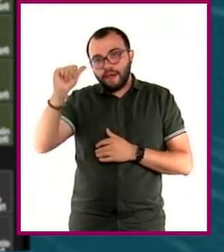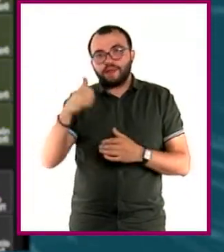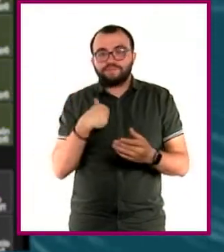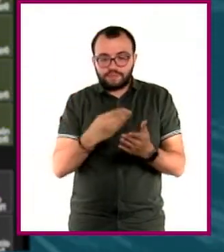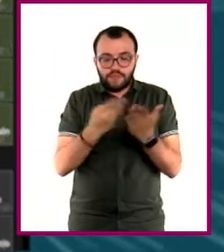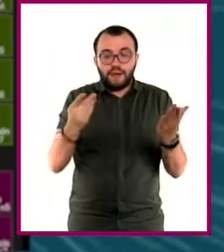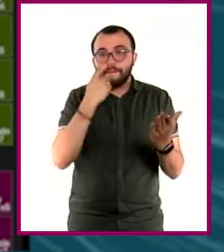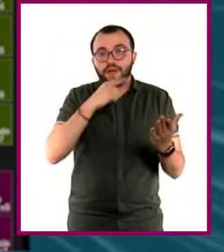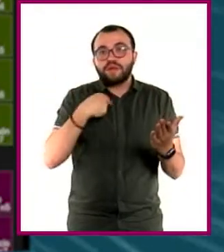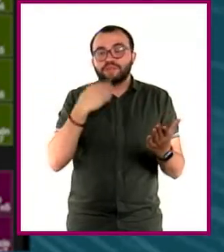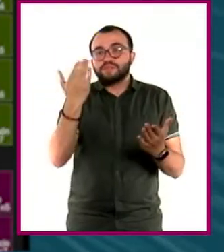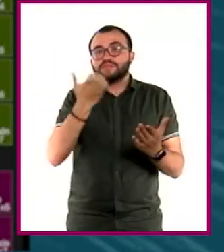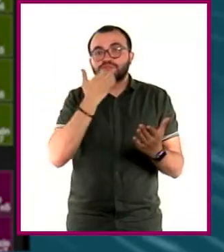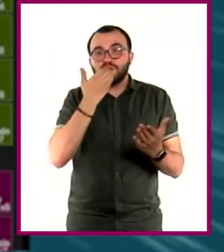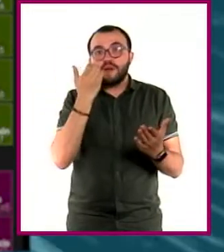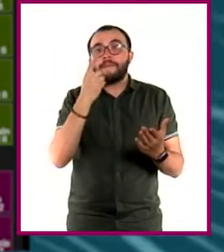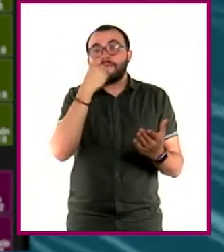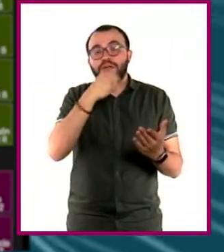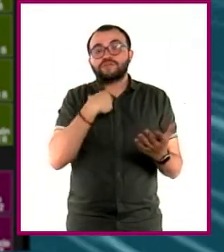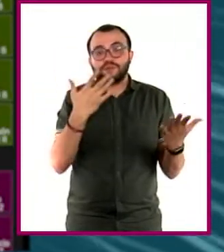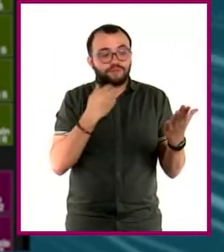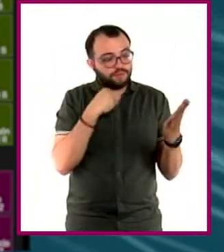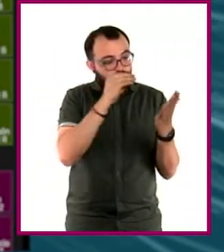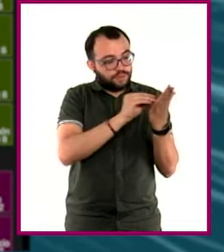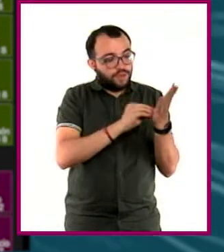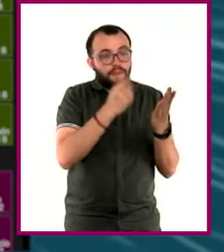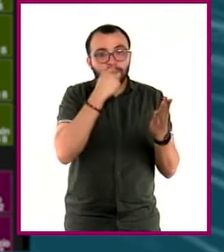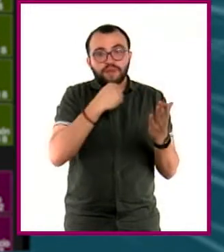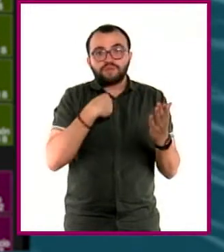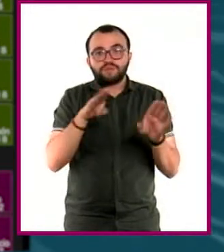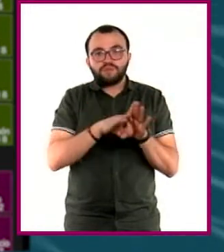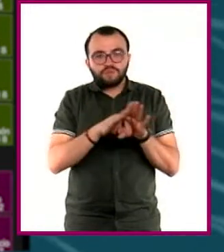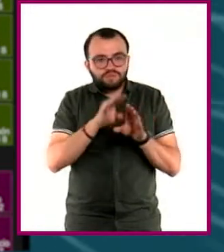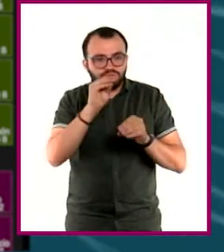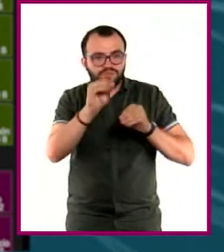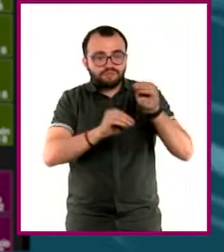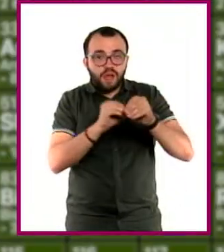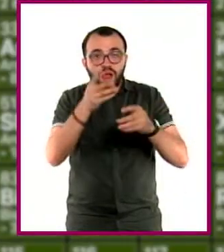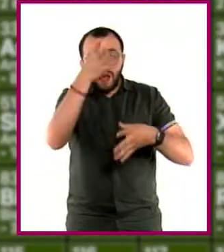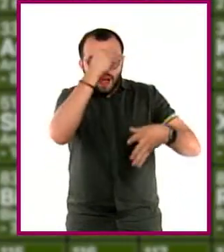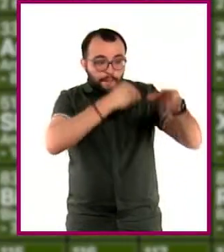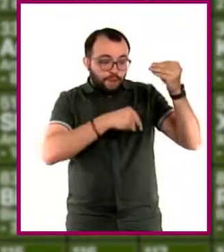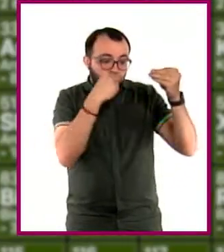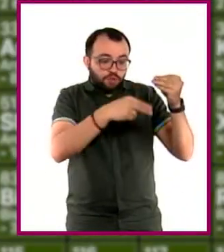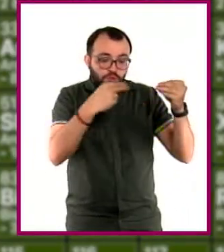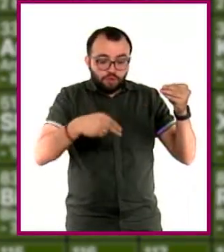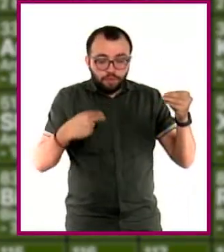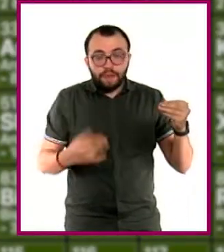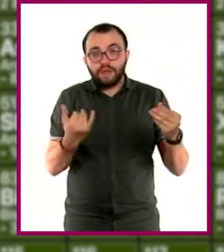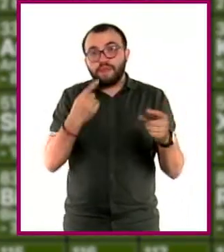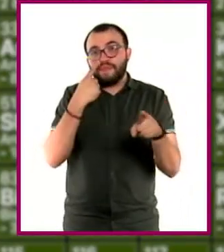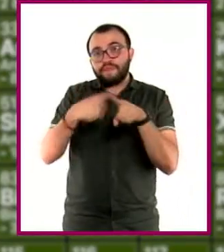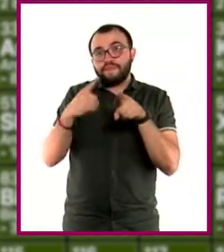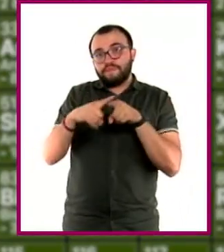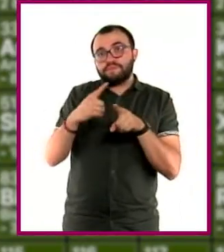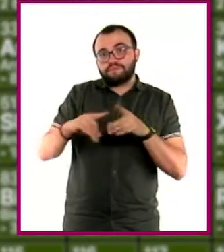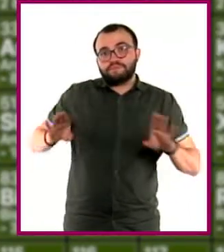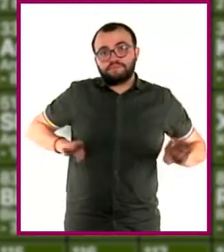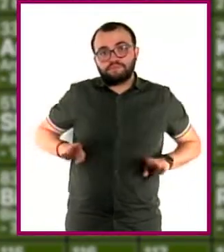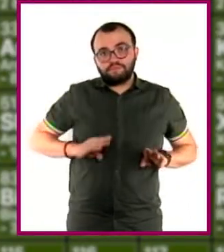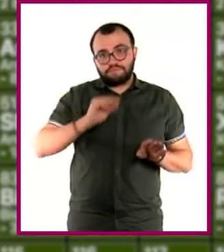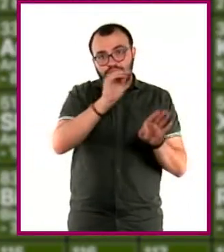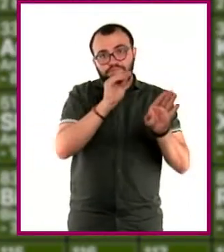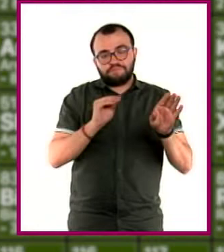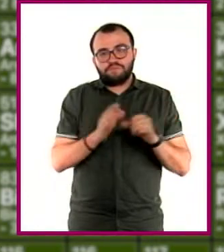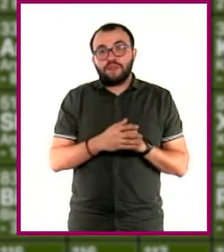ella obteníamos datos para hacer cálculos, aprendernos los nombres y otras propiedades. Así es una herramienta muy